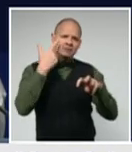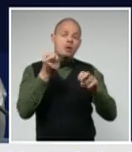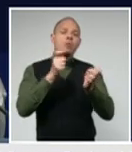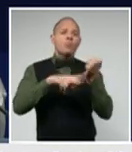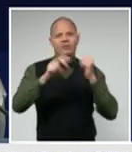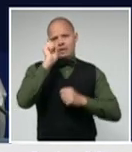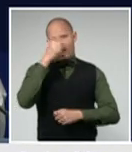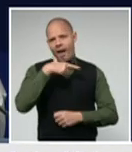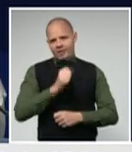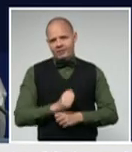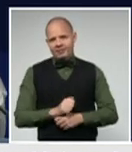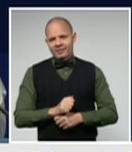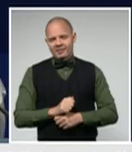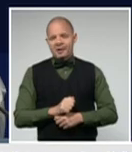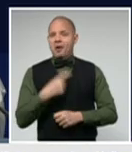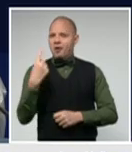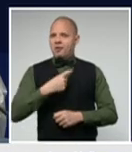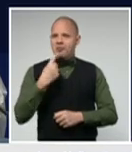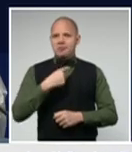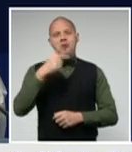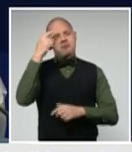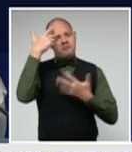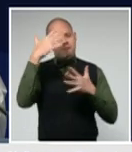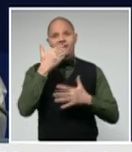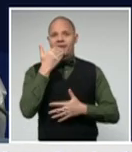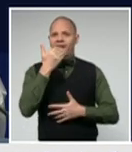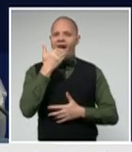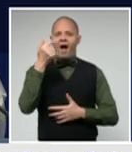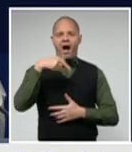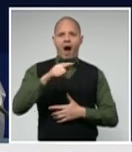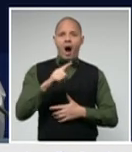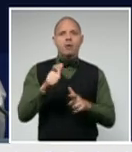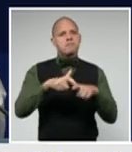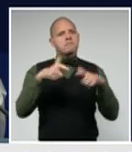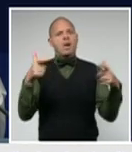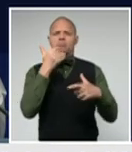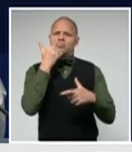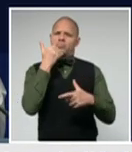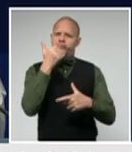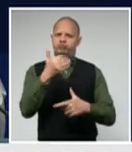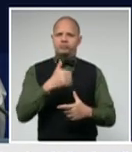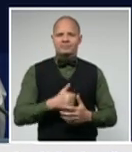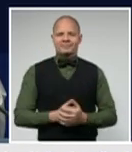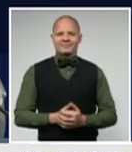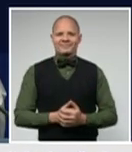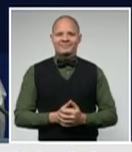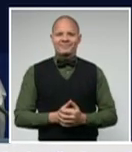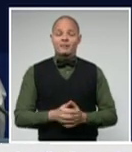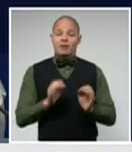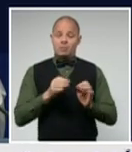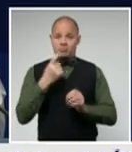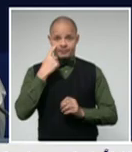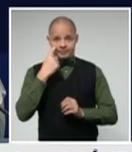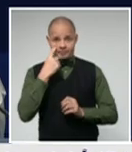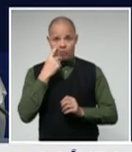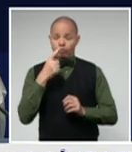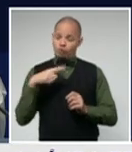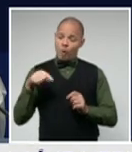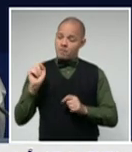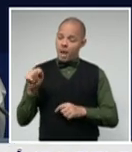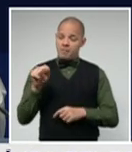Ávila. Y así extendemos nuestra red y se fortalece como tal. Ayer, del estudio de estas